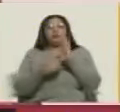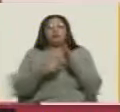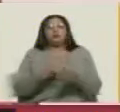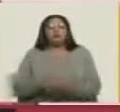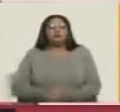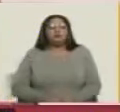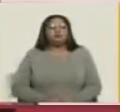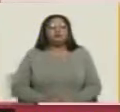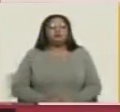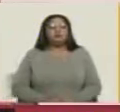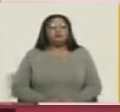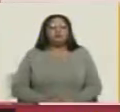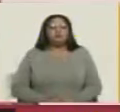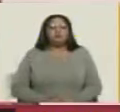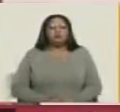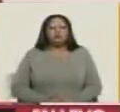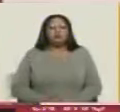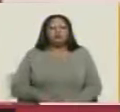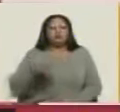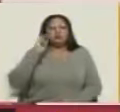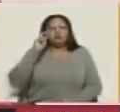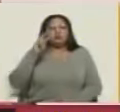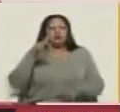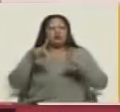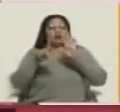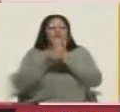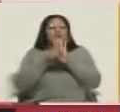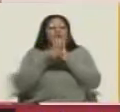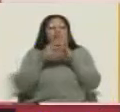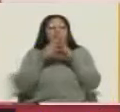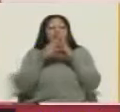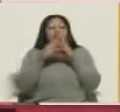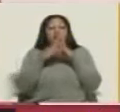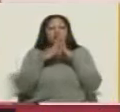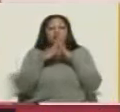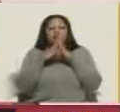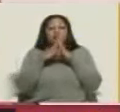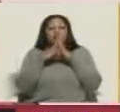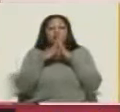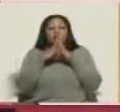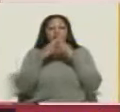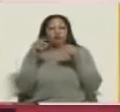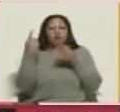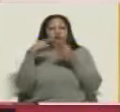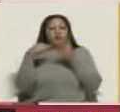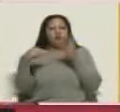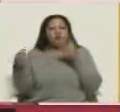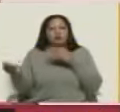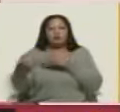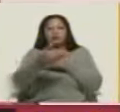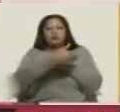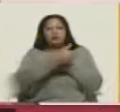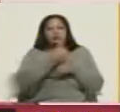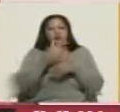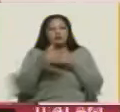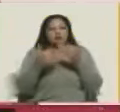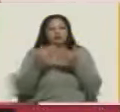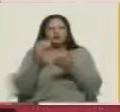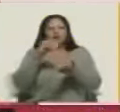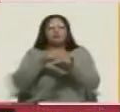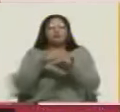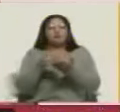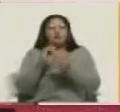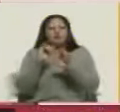todas las instancias previstas en la ley, todas las... los requisitos que imponga el